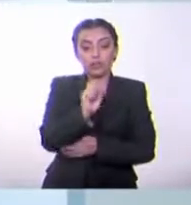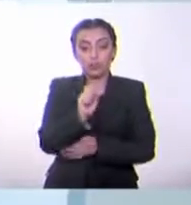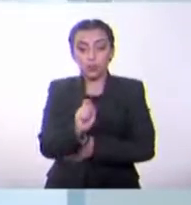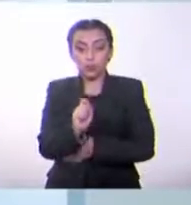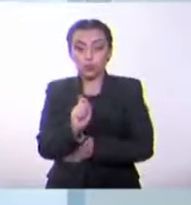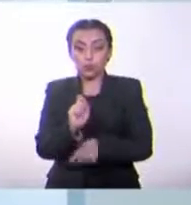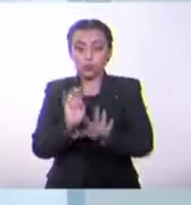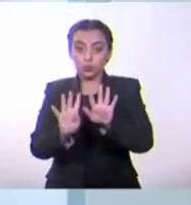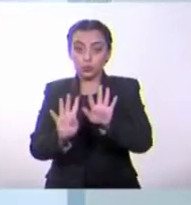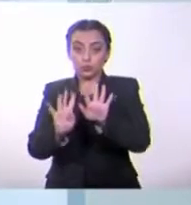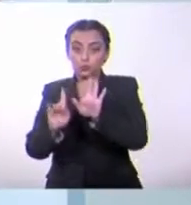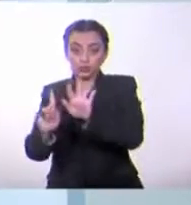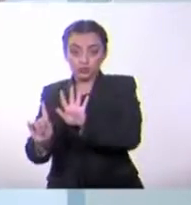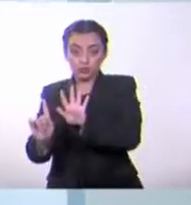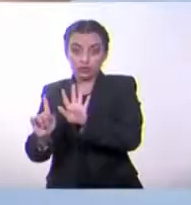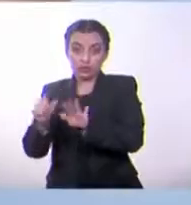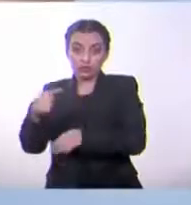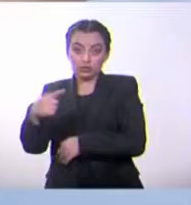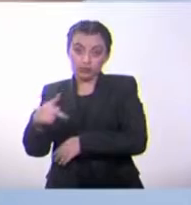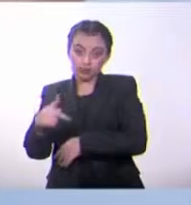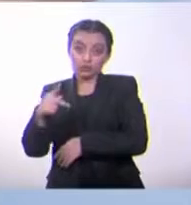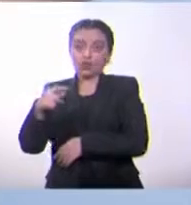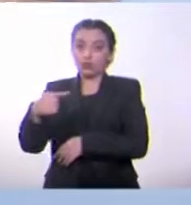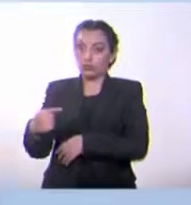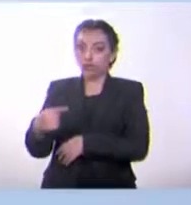0.96 kilogramos.